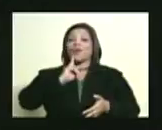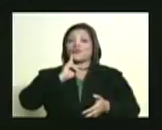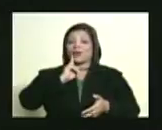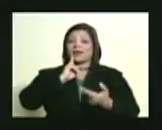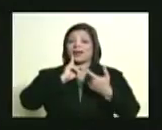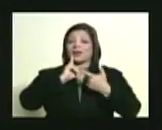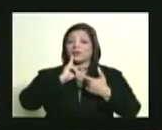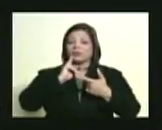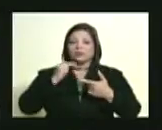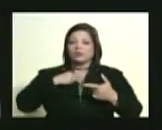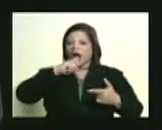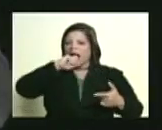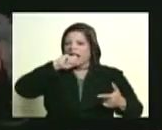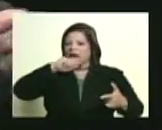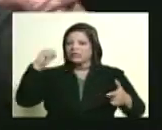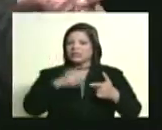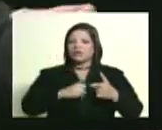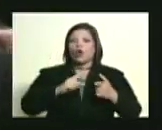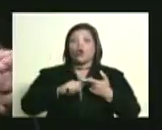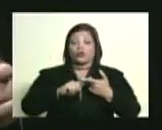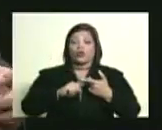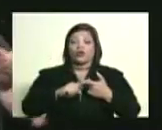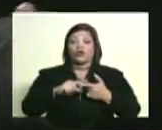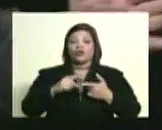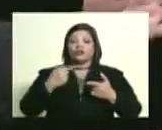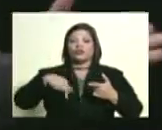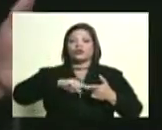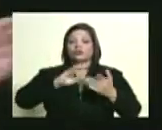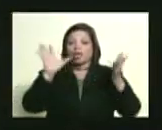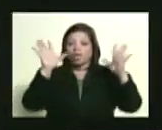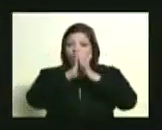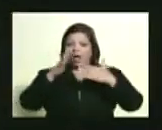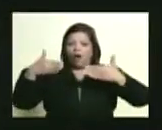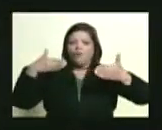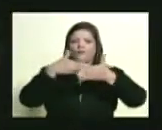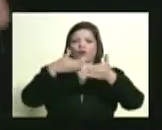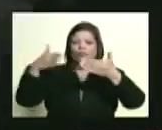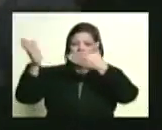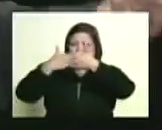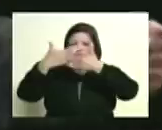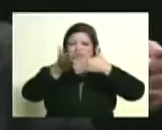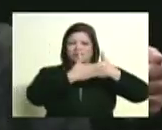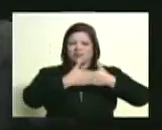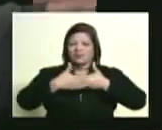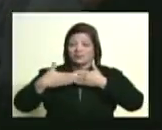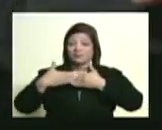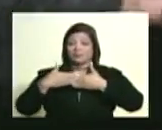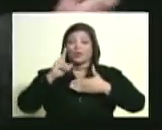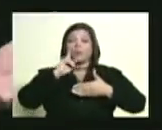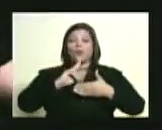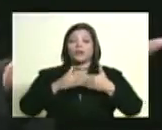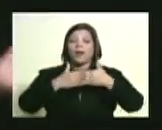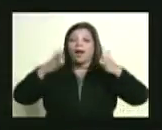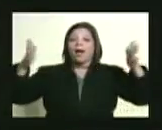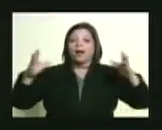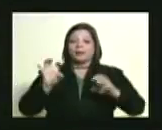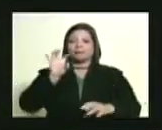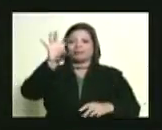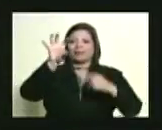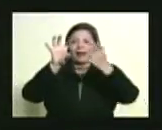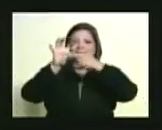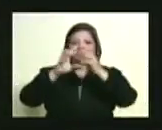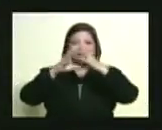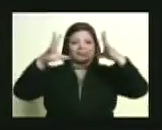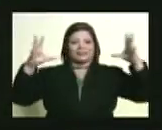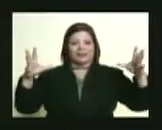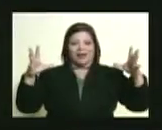porque ellos no quieren que sigamos teniendo fronteras en este continente. Y lo que Bolívar planteó fue una gran nación para todos